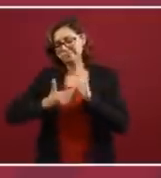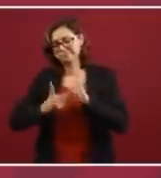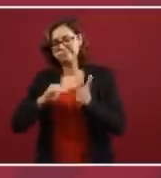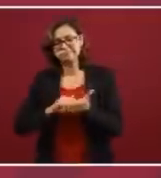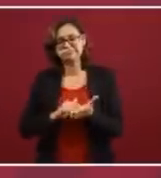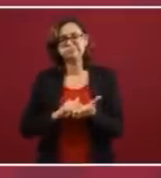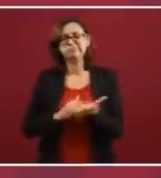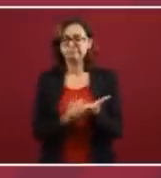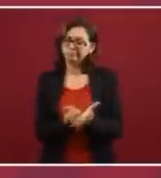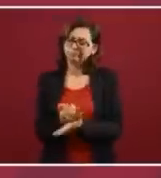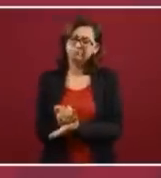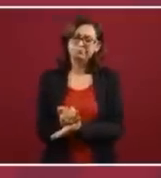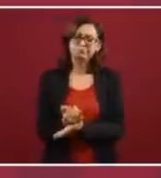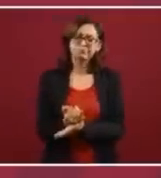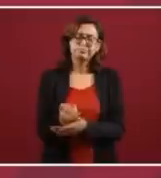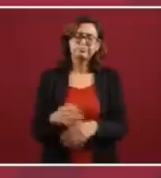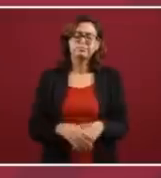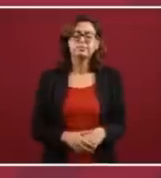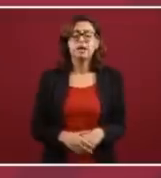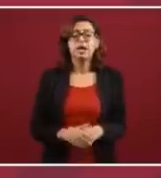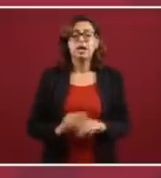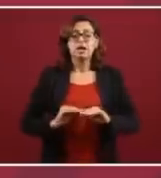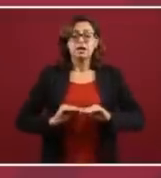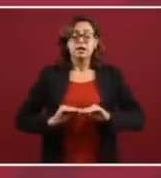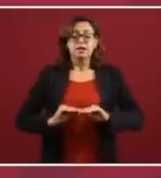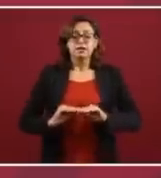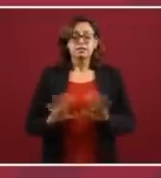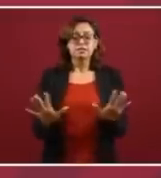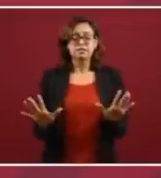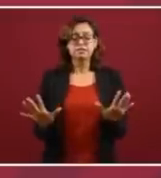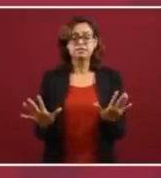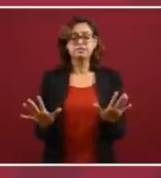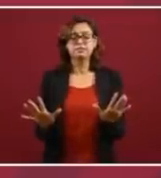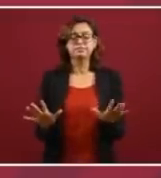estrategia y, desde luego,